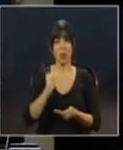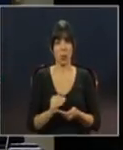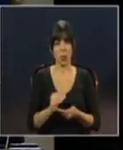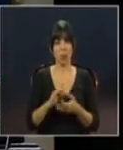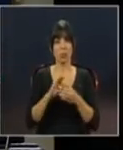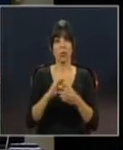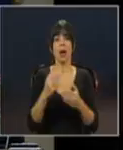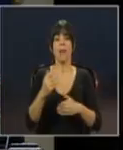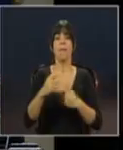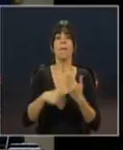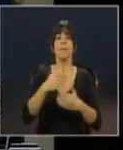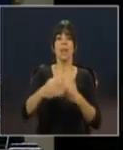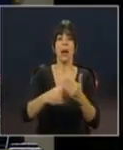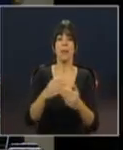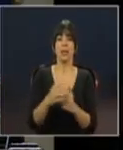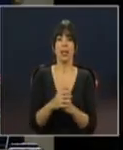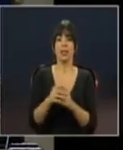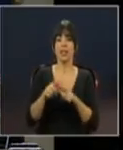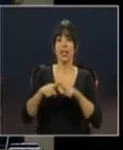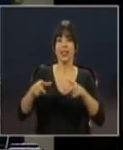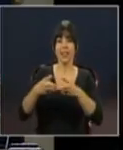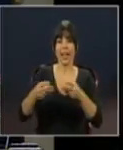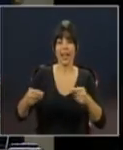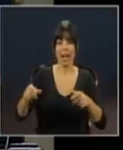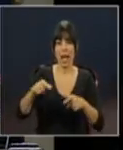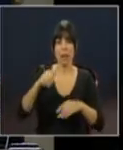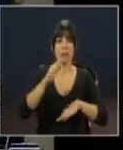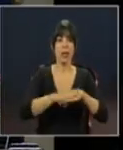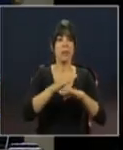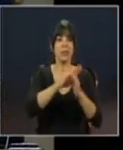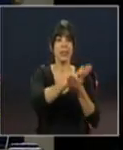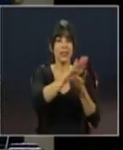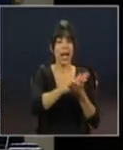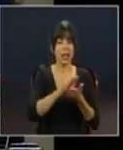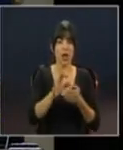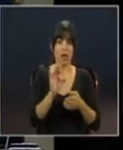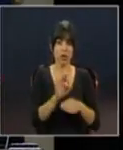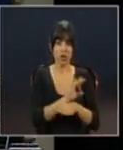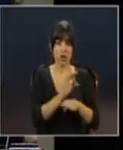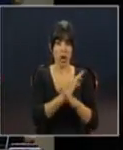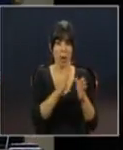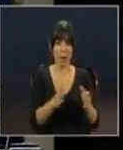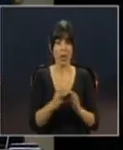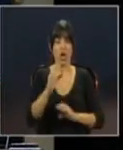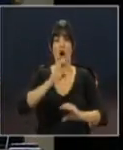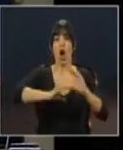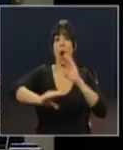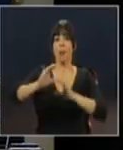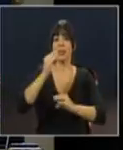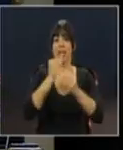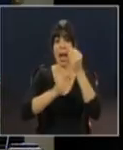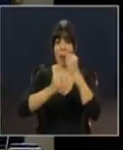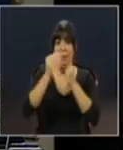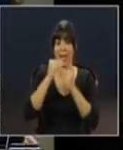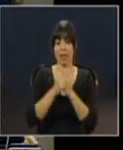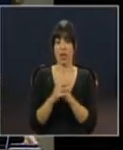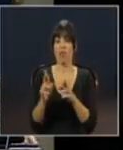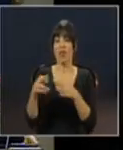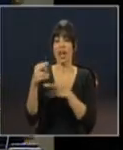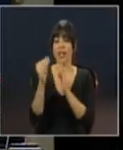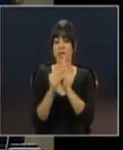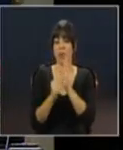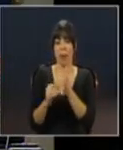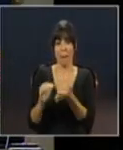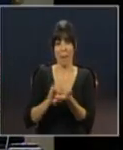planes reguladores y ordenamiento territorial, permisos sanitarios de funcionamiento, comercialización de alimentos, registro de